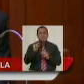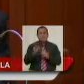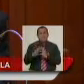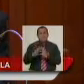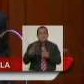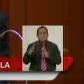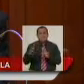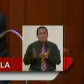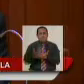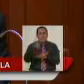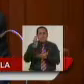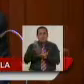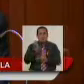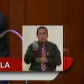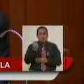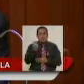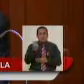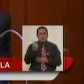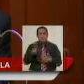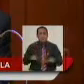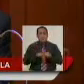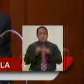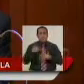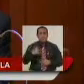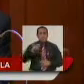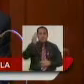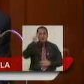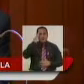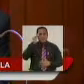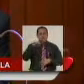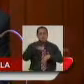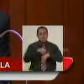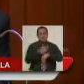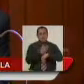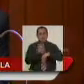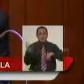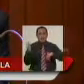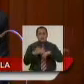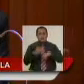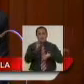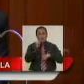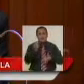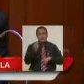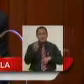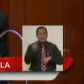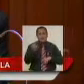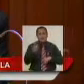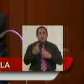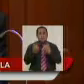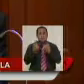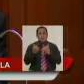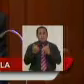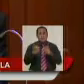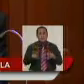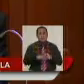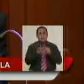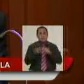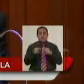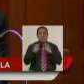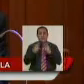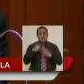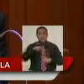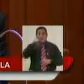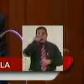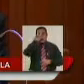región. Estamos plenamente conscientes del periodo temporal de desaceleración económica por el cual atraviesa